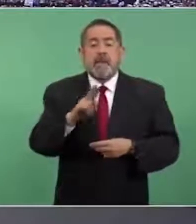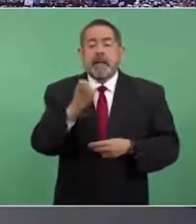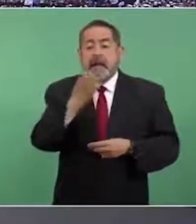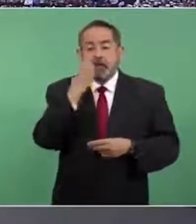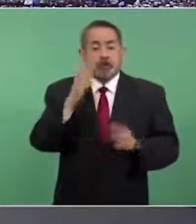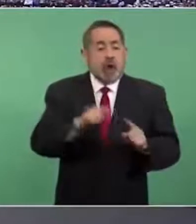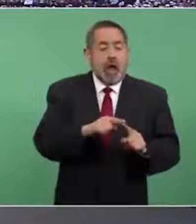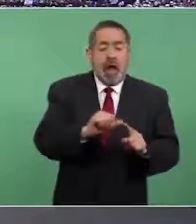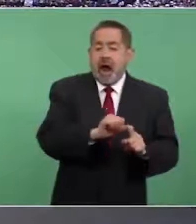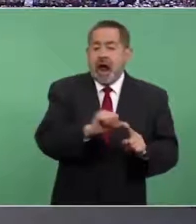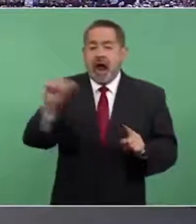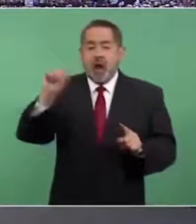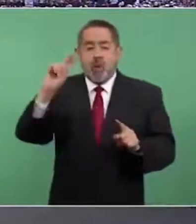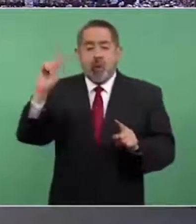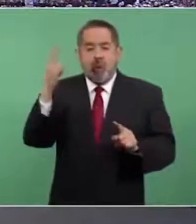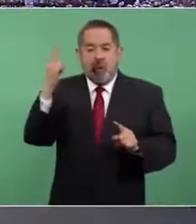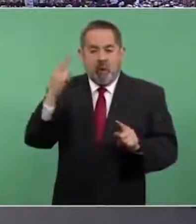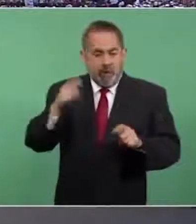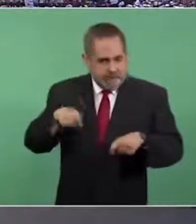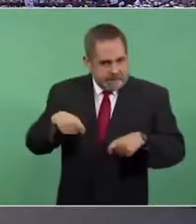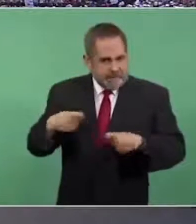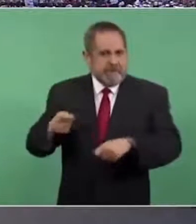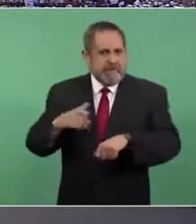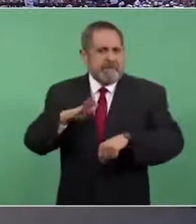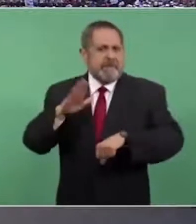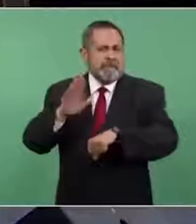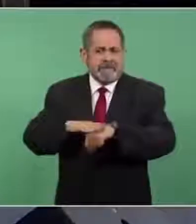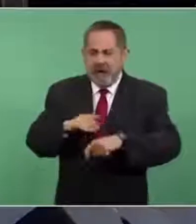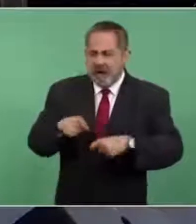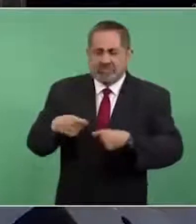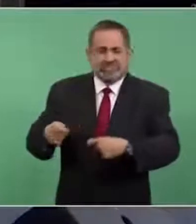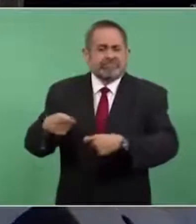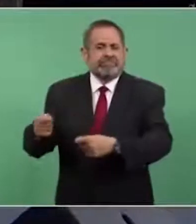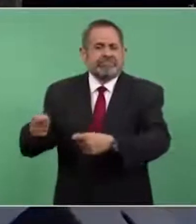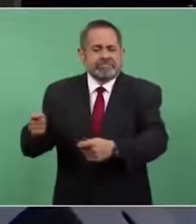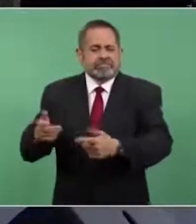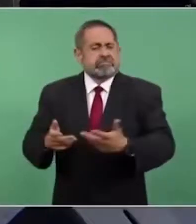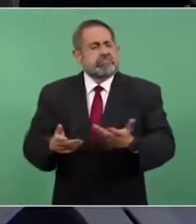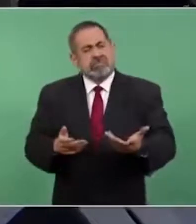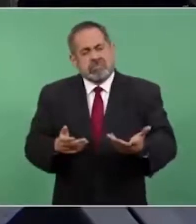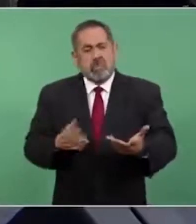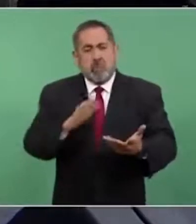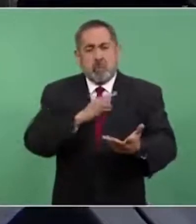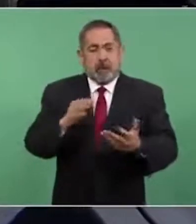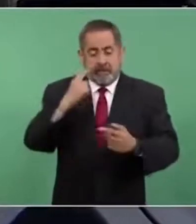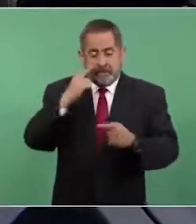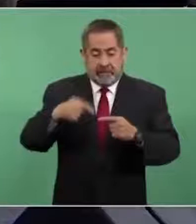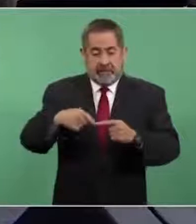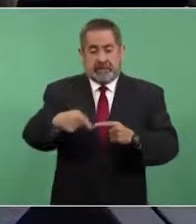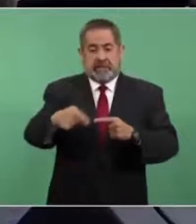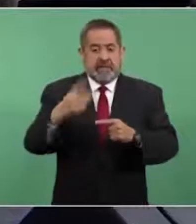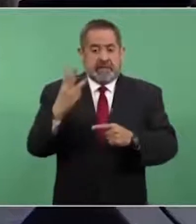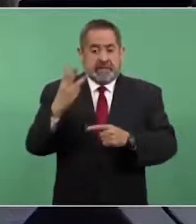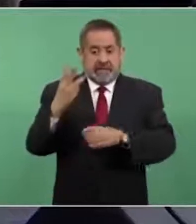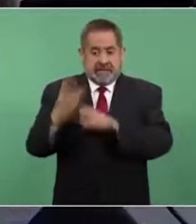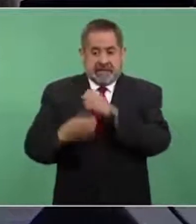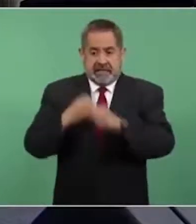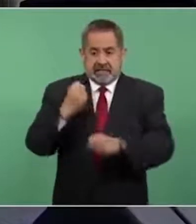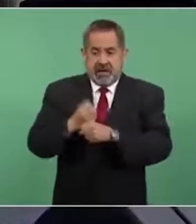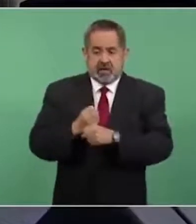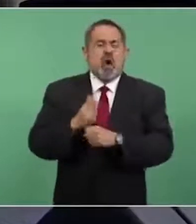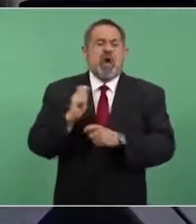hasta nivel superior, de modo que cuando menos en los últimos 3 años se